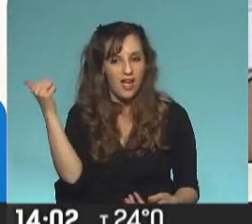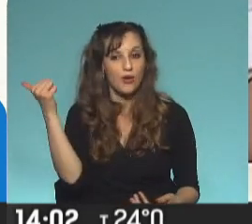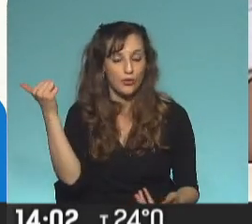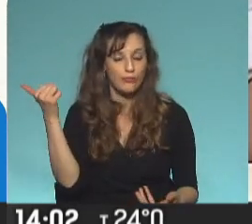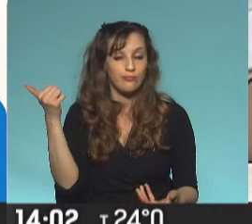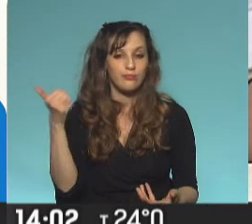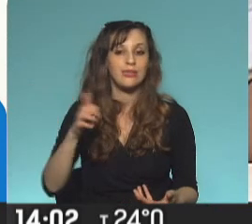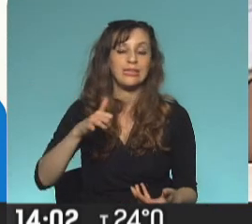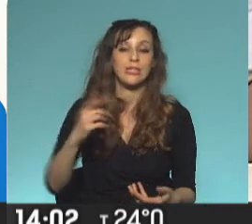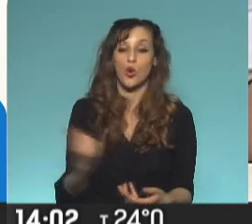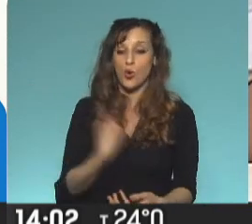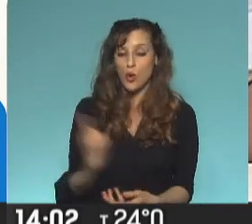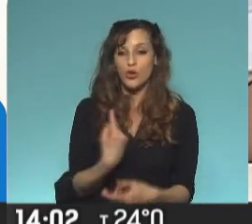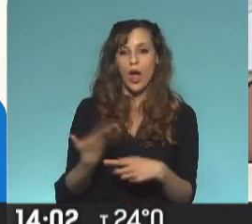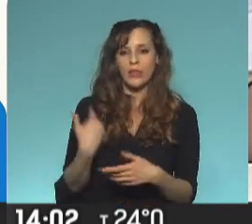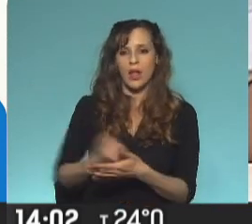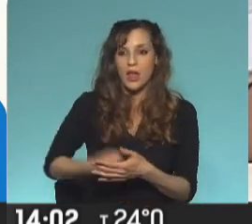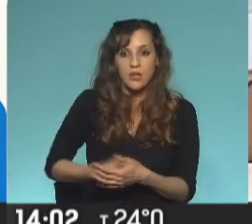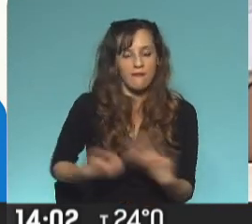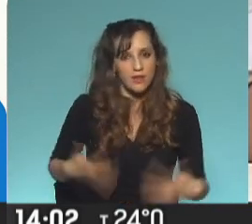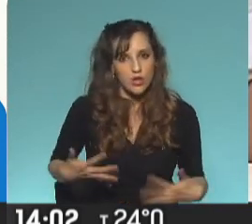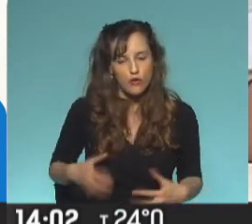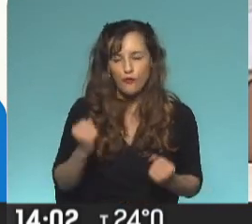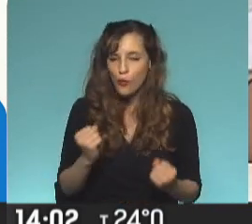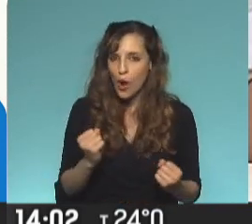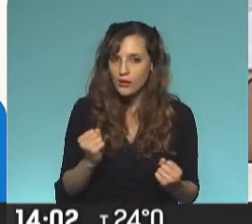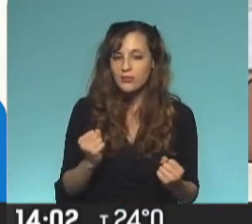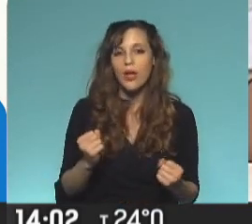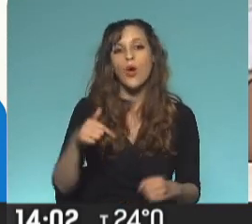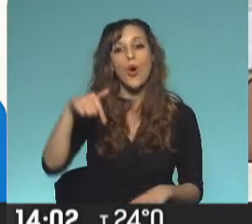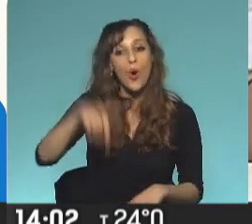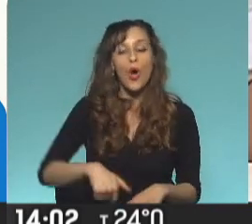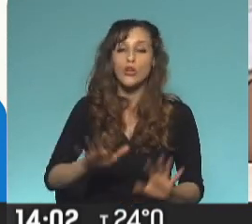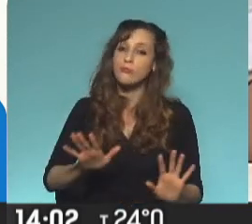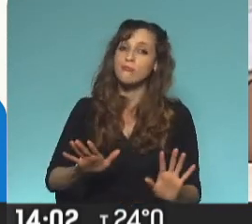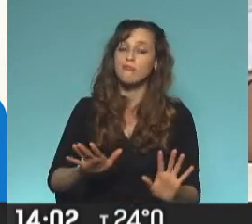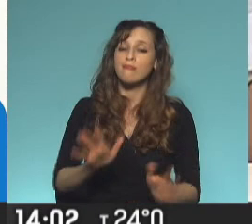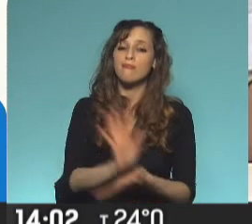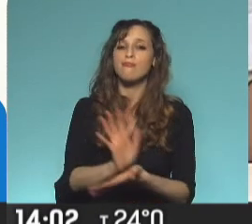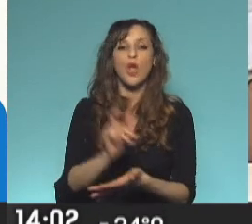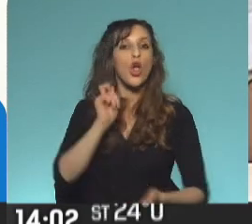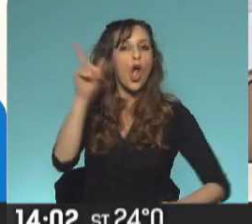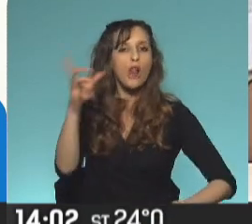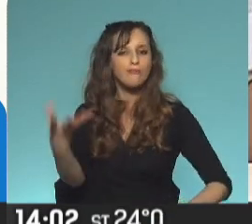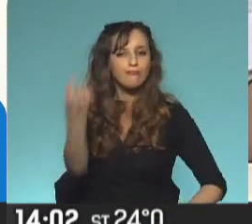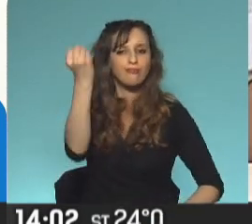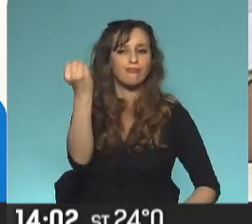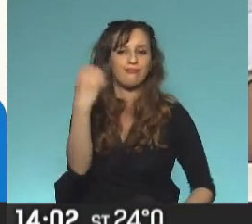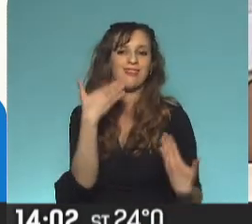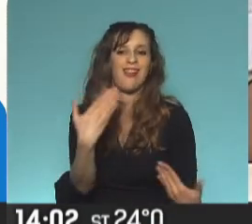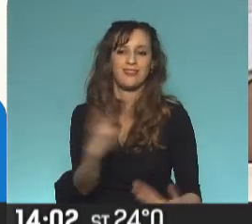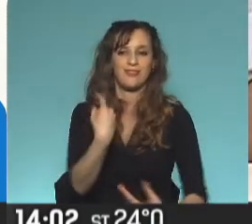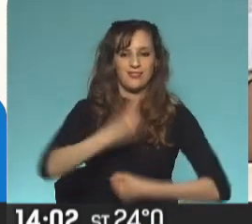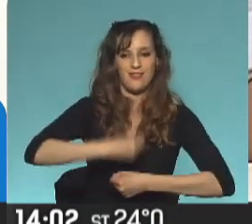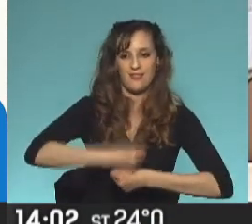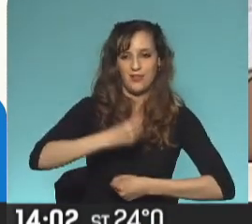que para nosotros era un desafío enorme y que hoy como dijo augusto es una verdadera conquista de todos los que estamos acá y